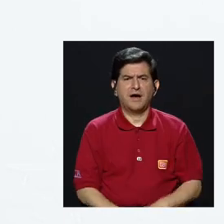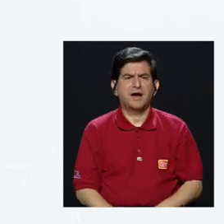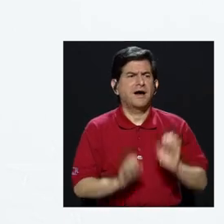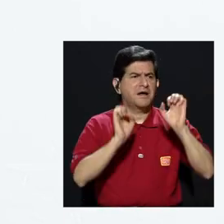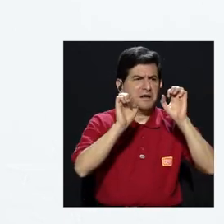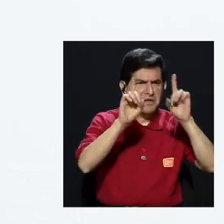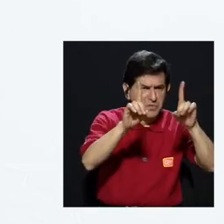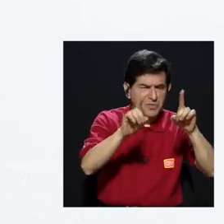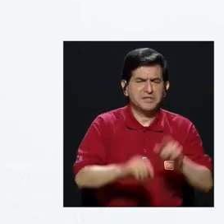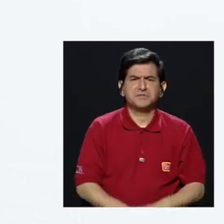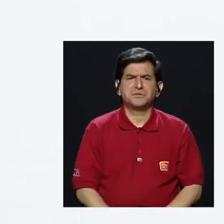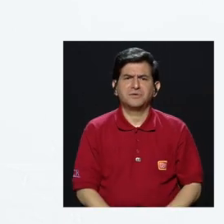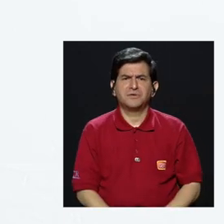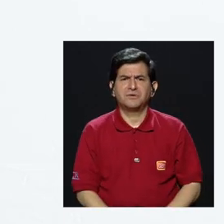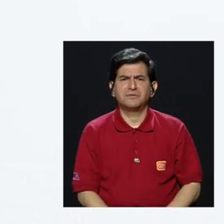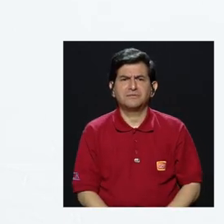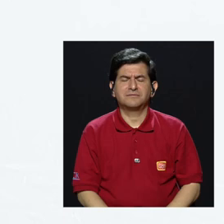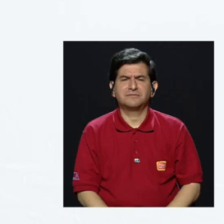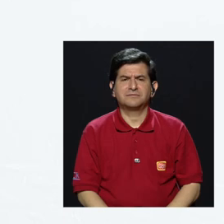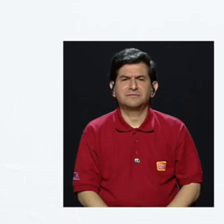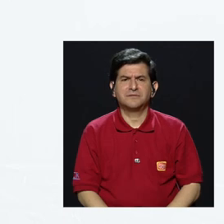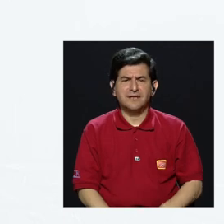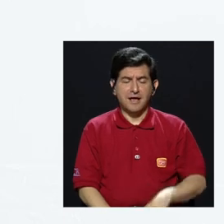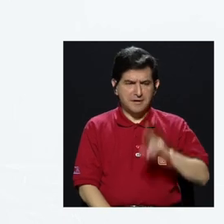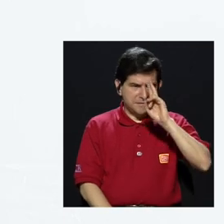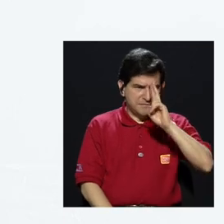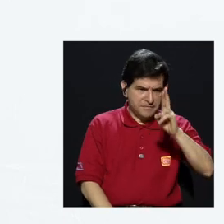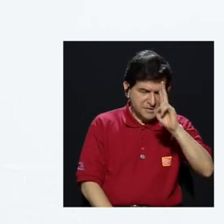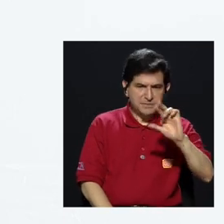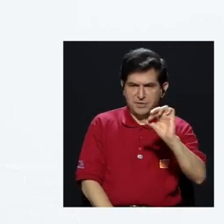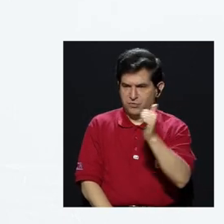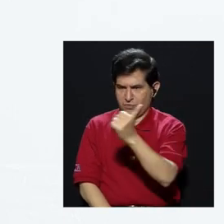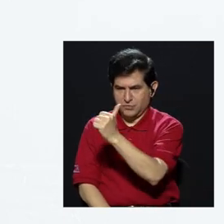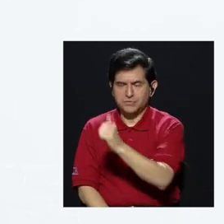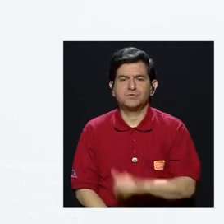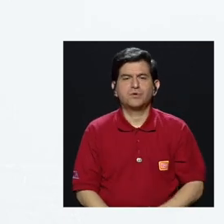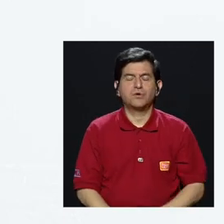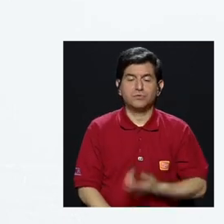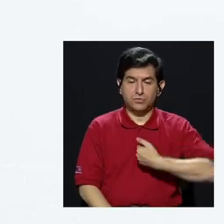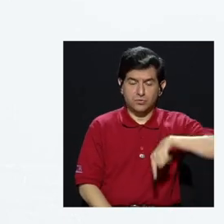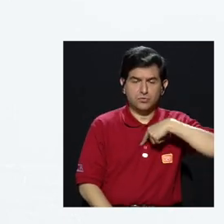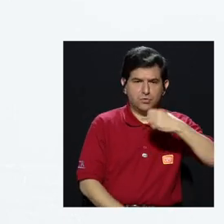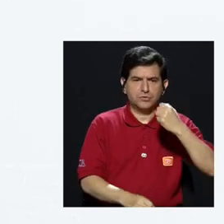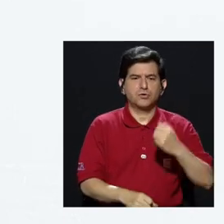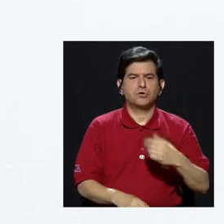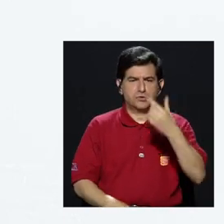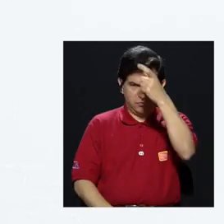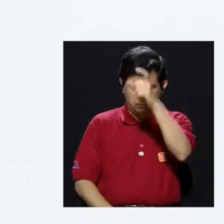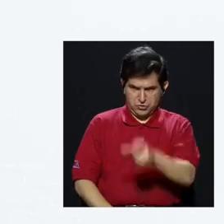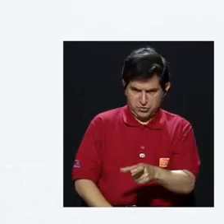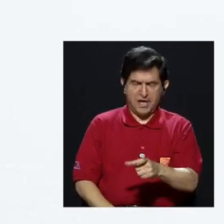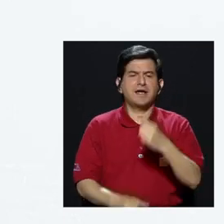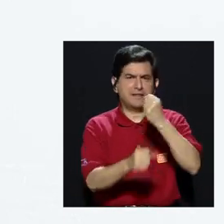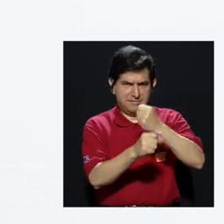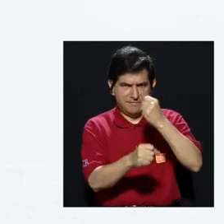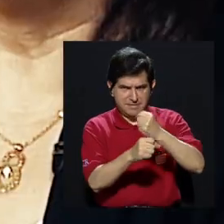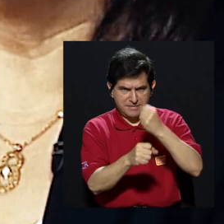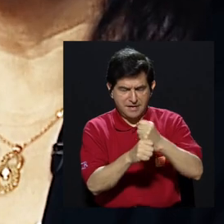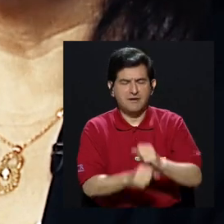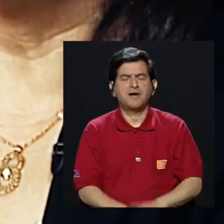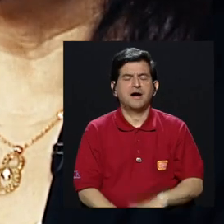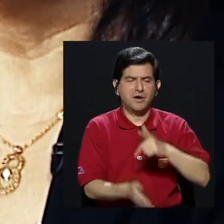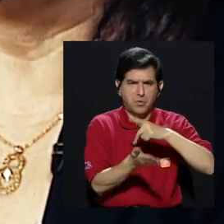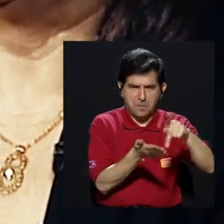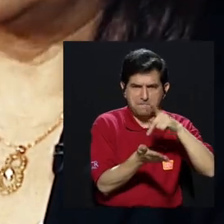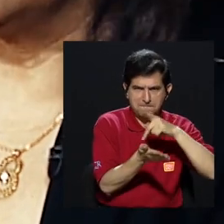empoderarnos, necesitamos educarnos, necesitamos ser reconocidas por lo que somos, por lo que hacemos.